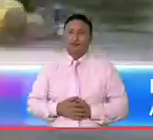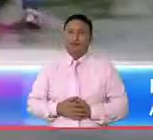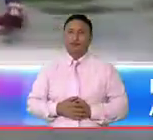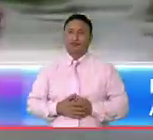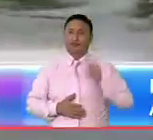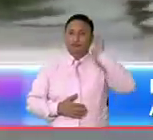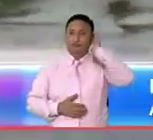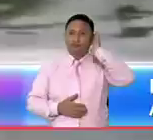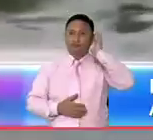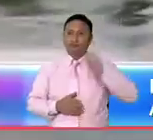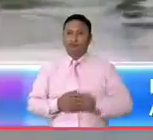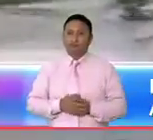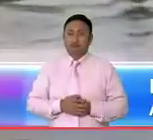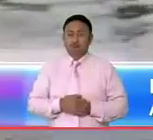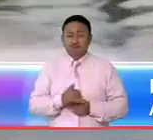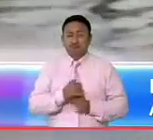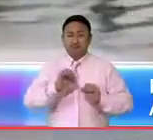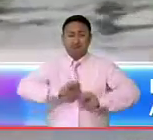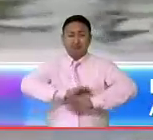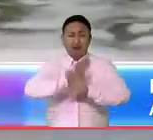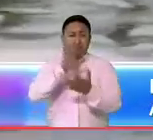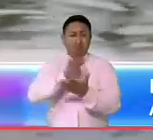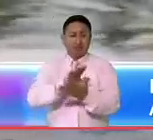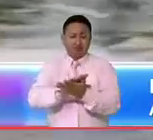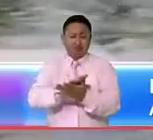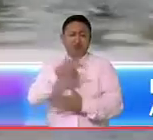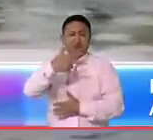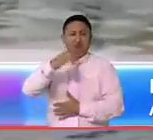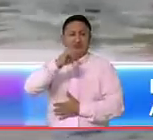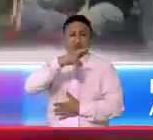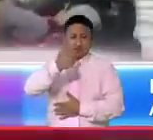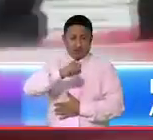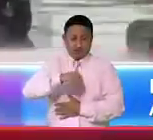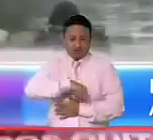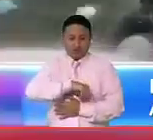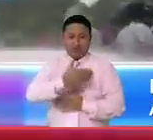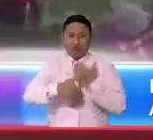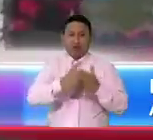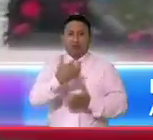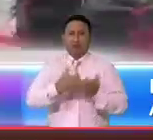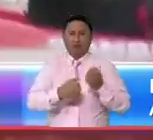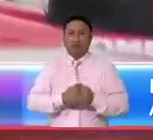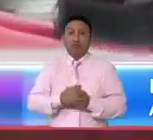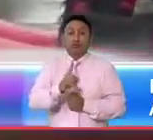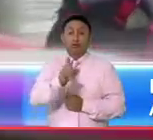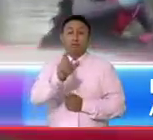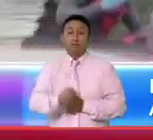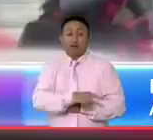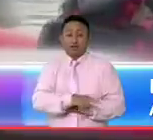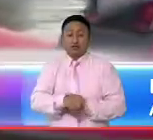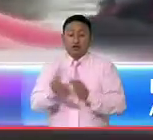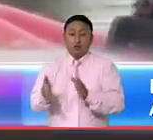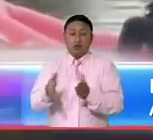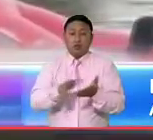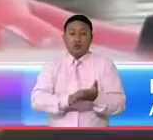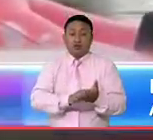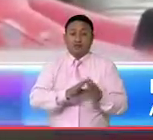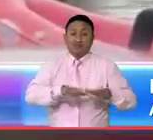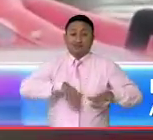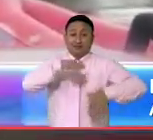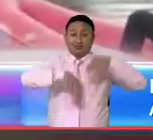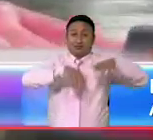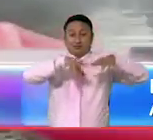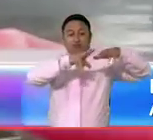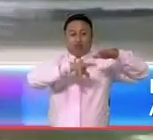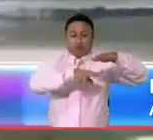Lo que pareció una mañana tranquila en el sector del Quinche terminó en tragedia, ya que una persona se habría ahogado en el reservorio de